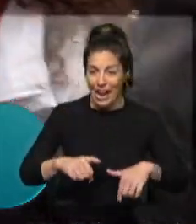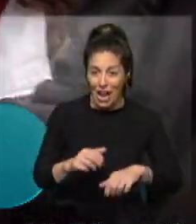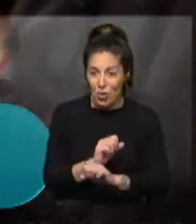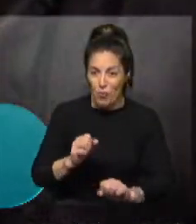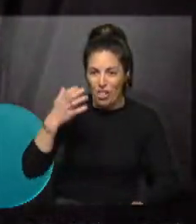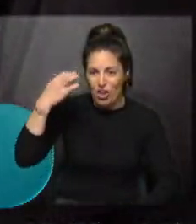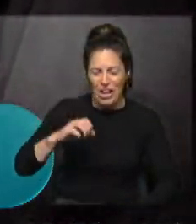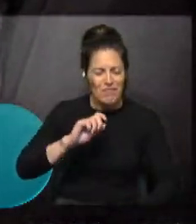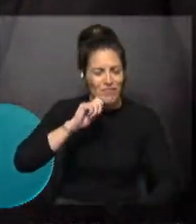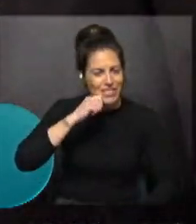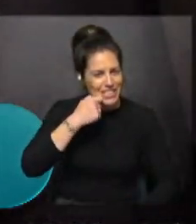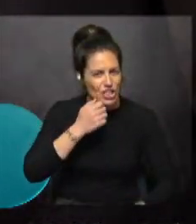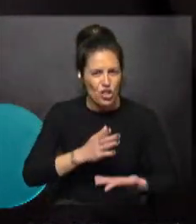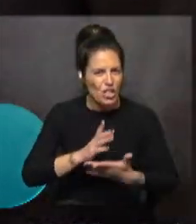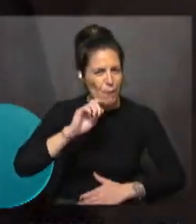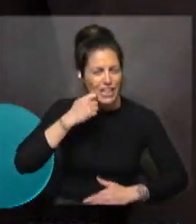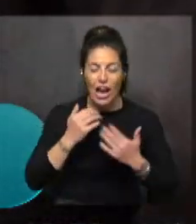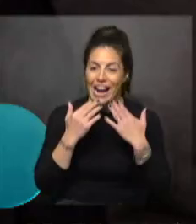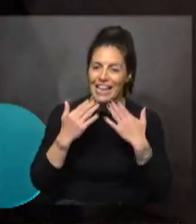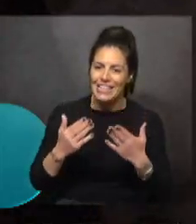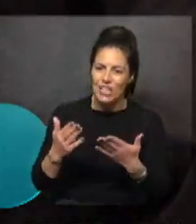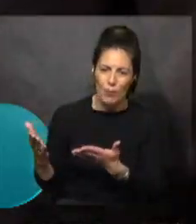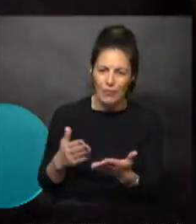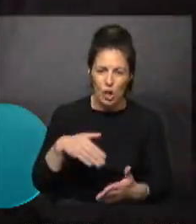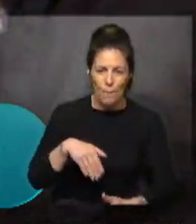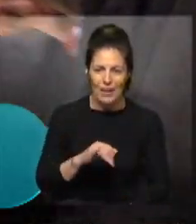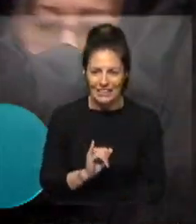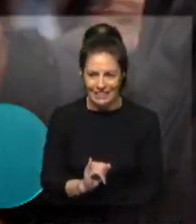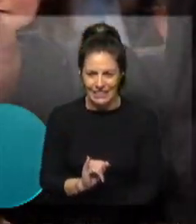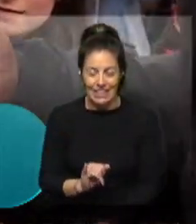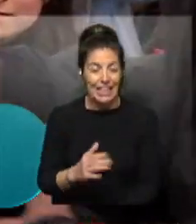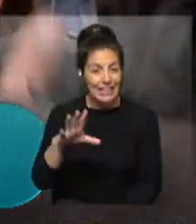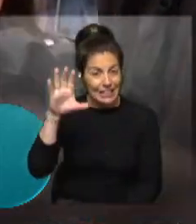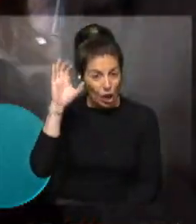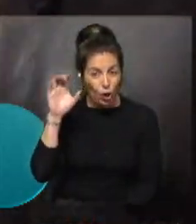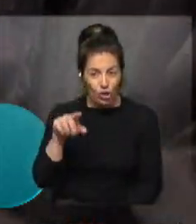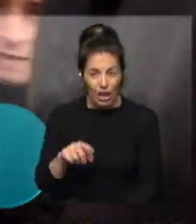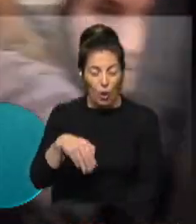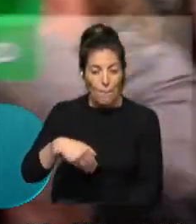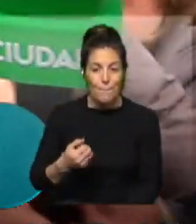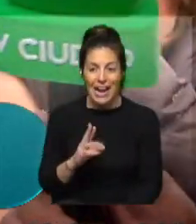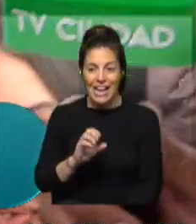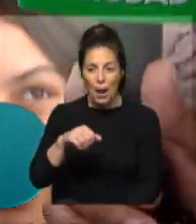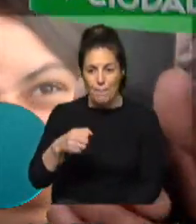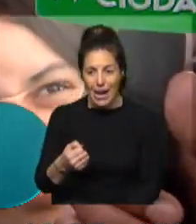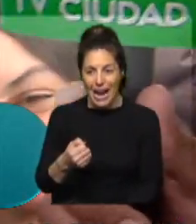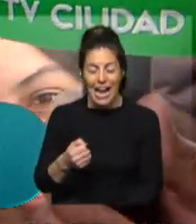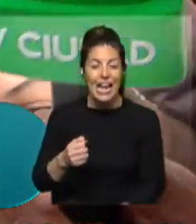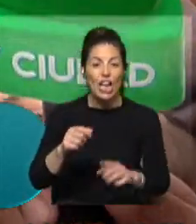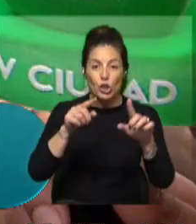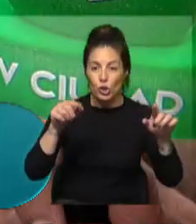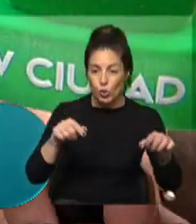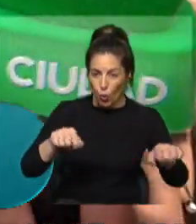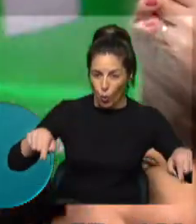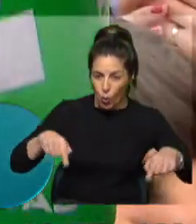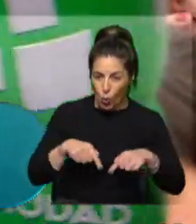pero lindo, siempre es lindo y también agradecido por la invitación de Mati. Bueno, ¿te acordás cuando pusiste Marama en tu cuarto, aquella leyenda tan conocida,